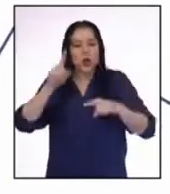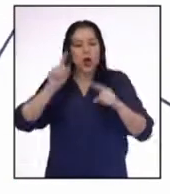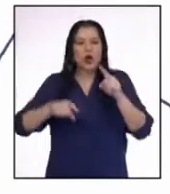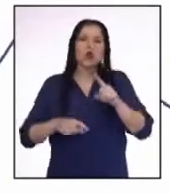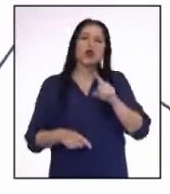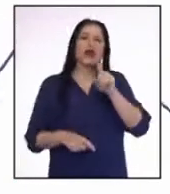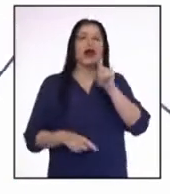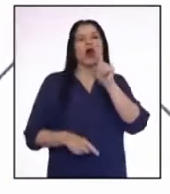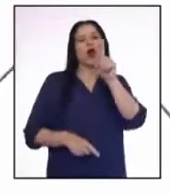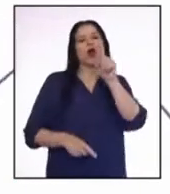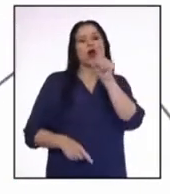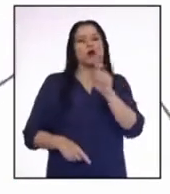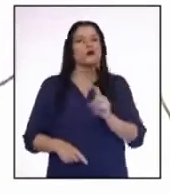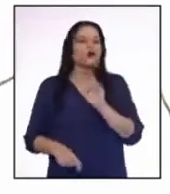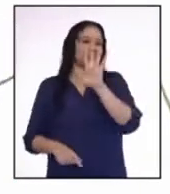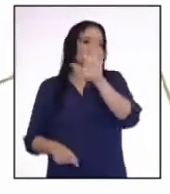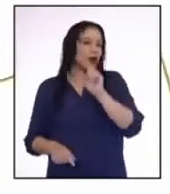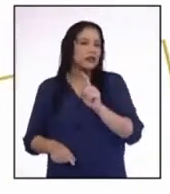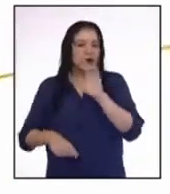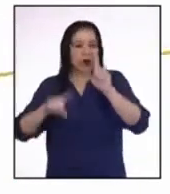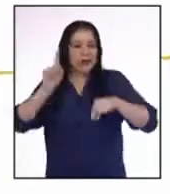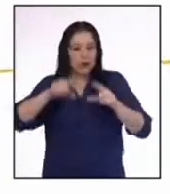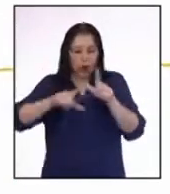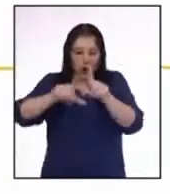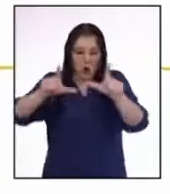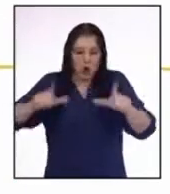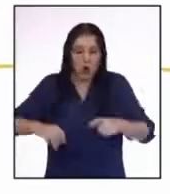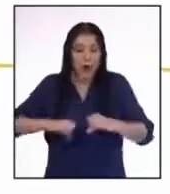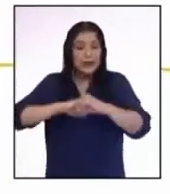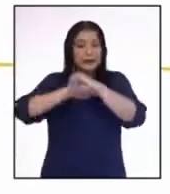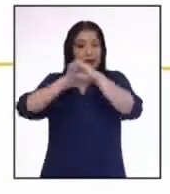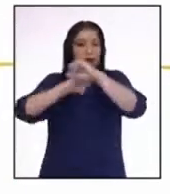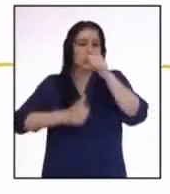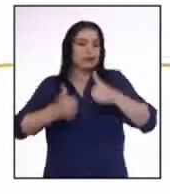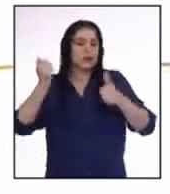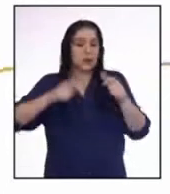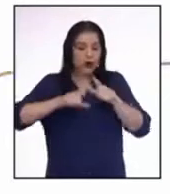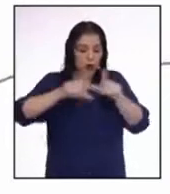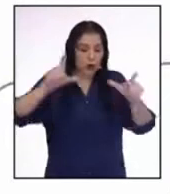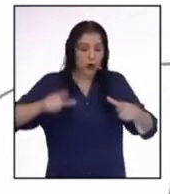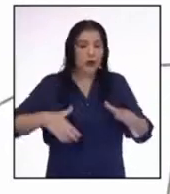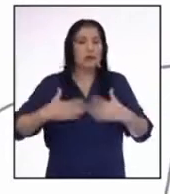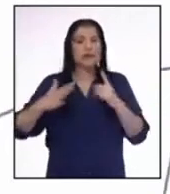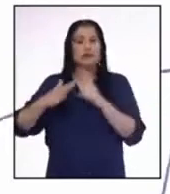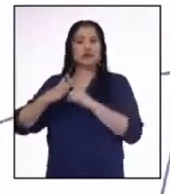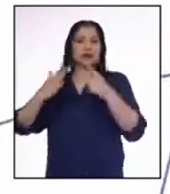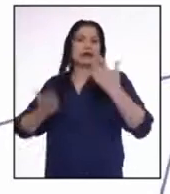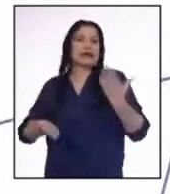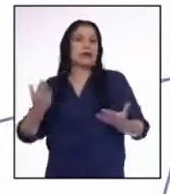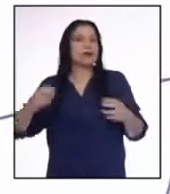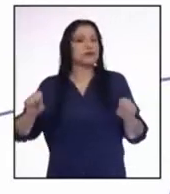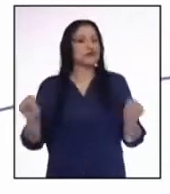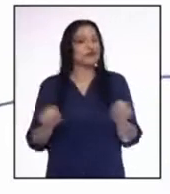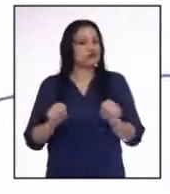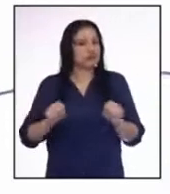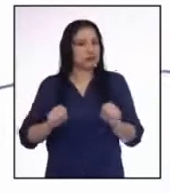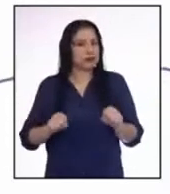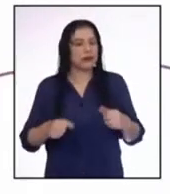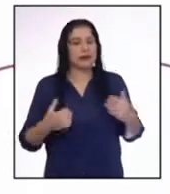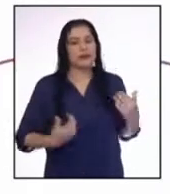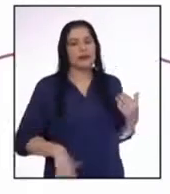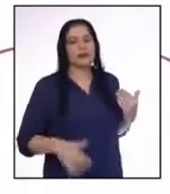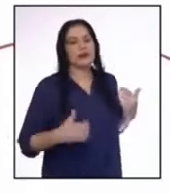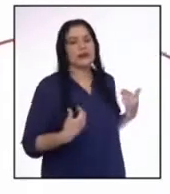escala y determinando las zonas seguras y las rutas de evacuación en caso de presentarse algún sismo.